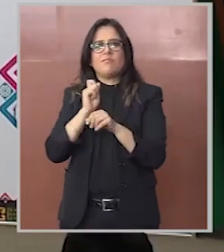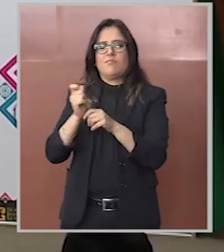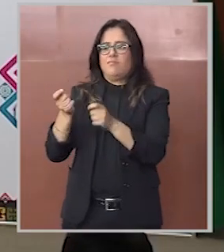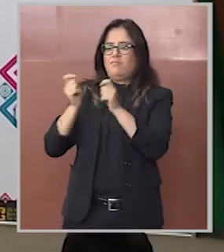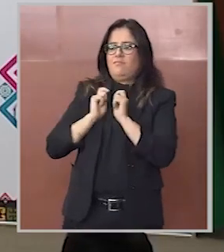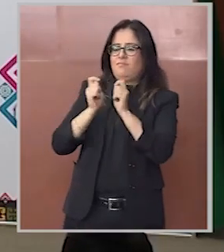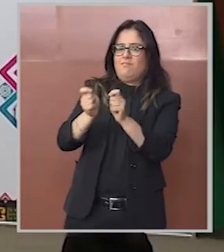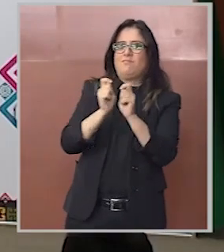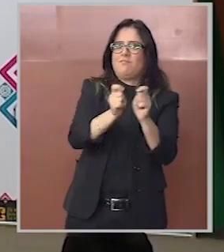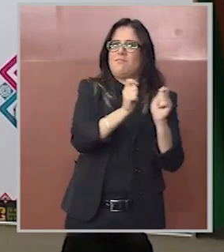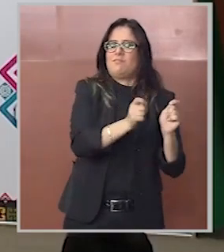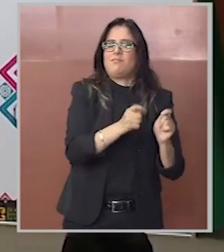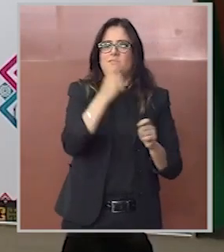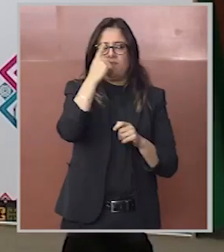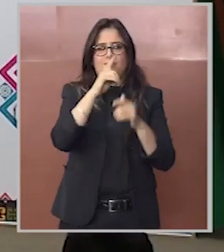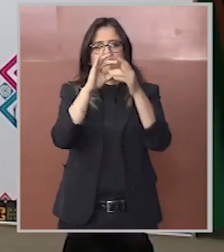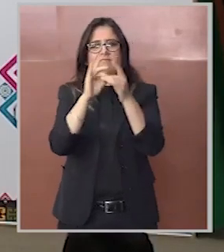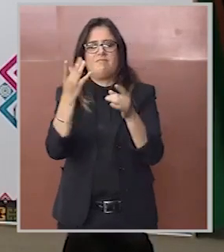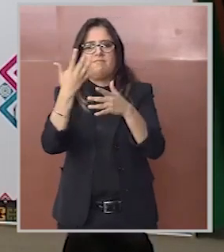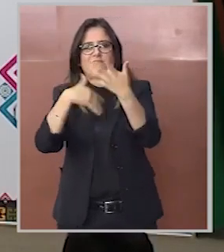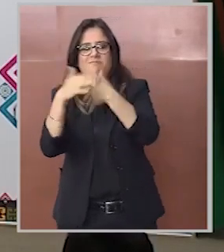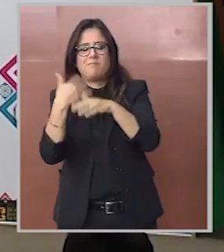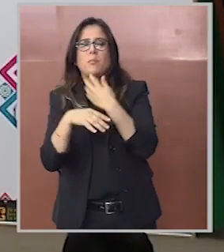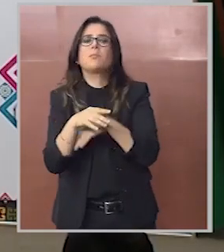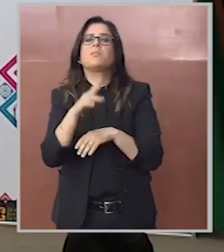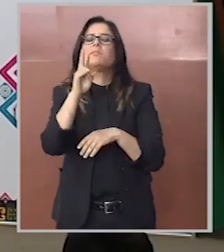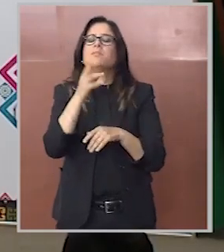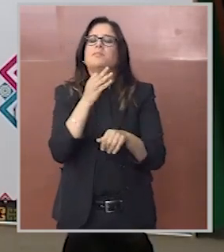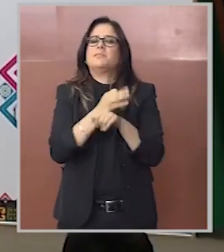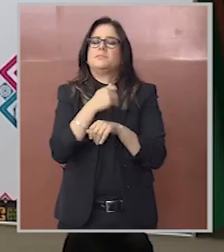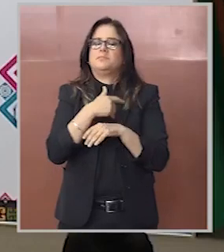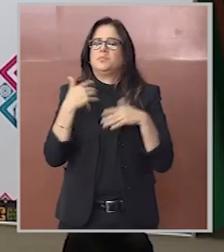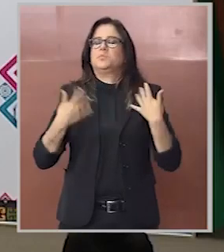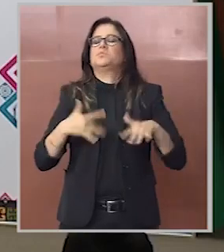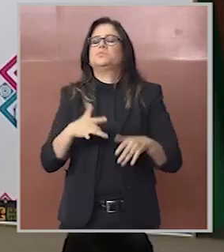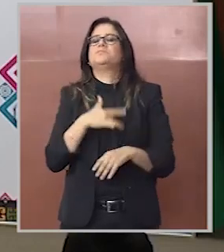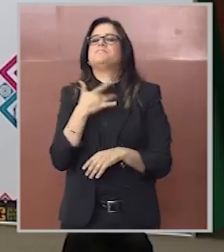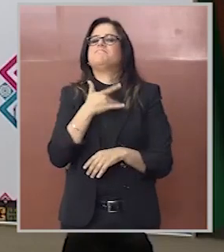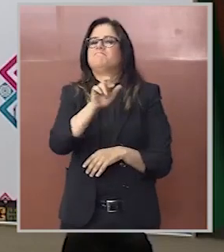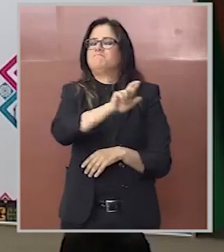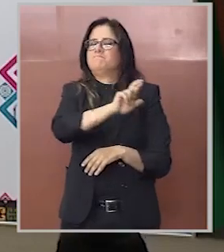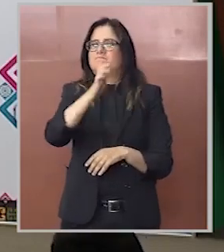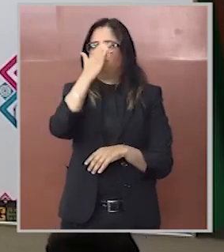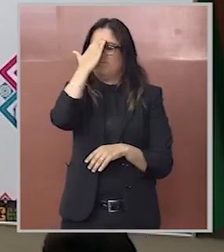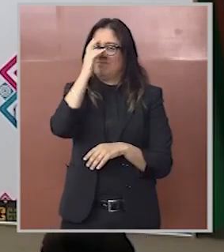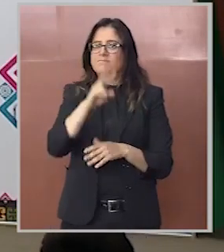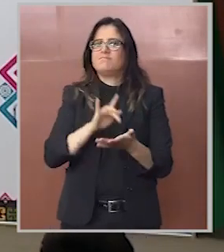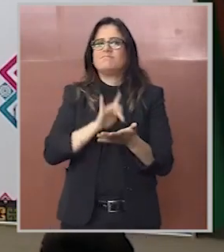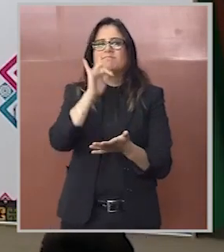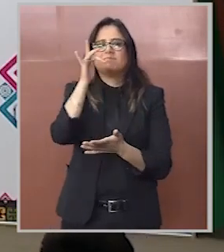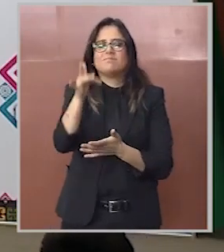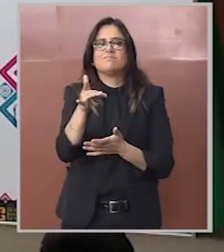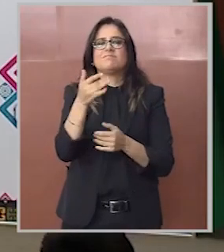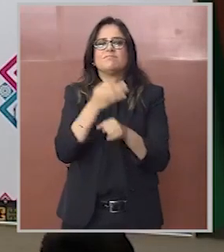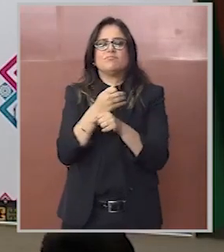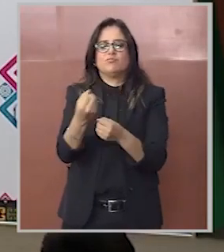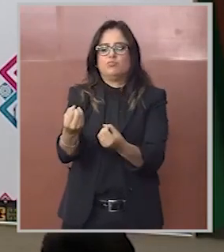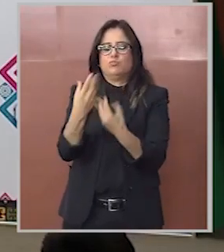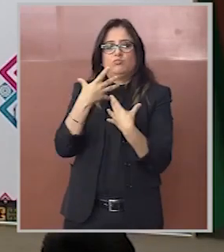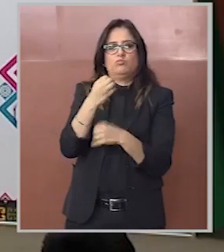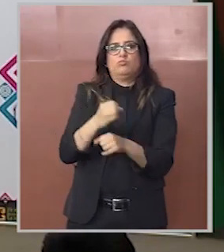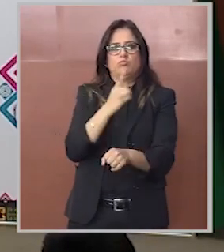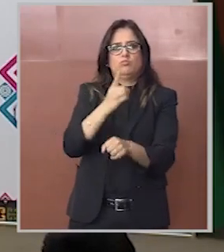palabra y bueno primeramente también quisiera reconocer y agradecer pues la oportunidad que nos dio la